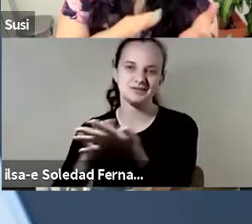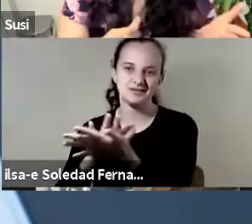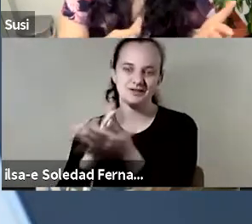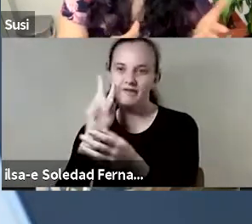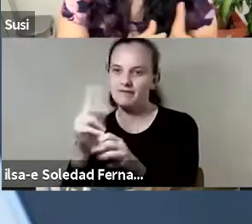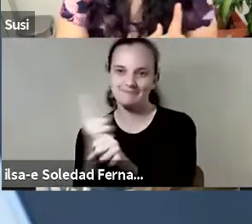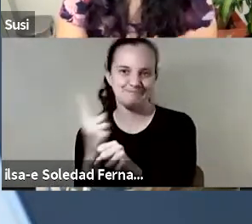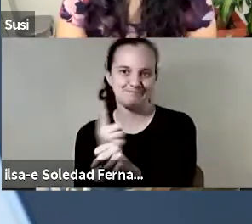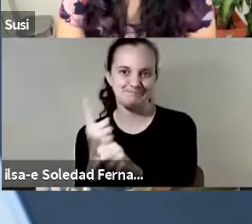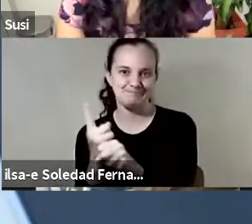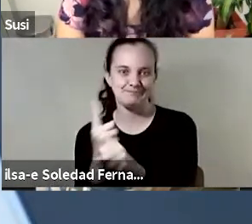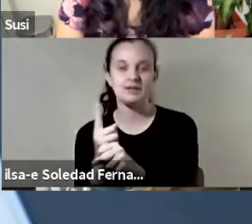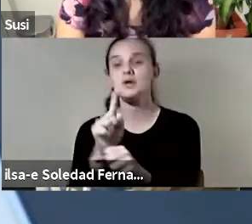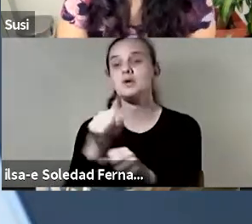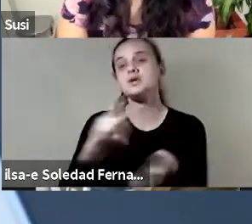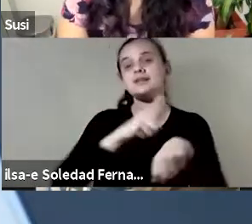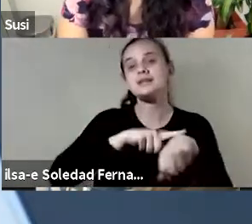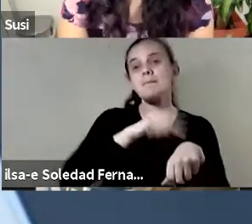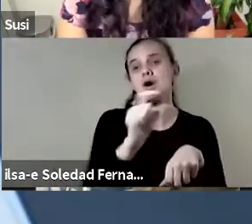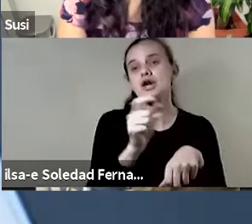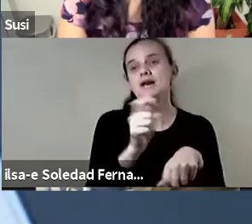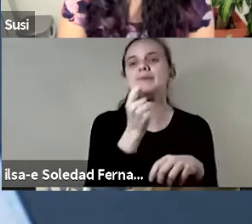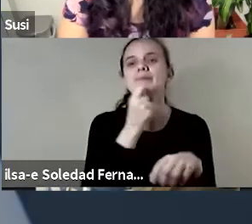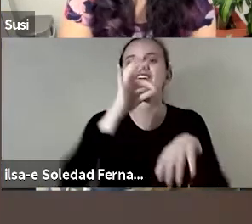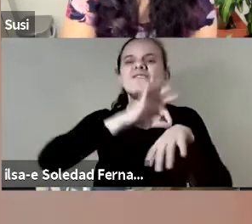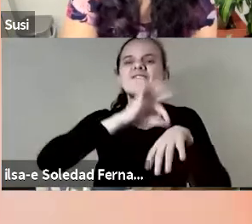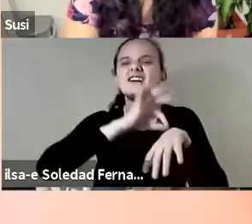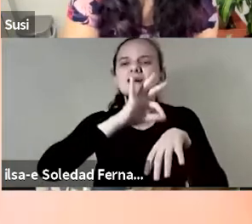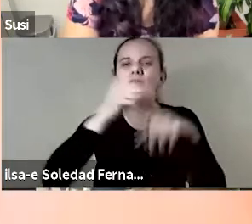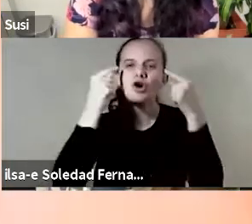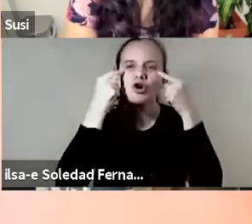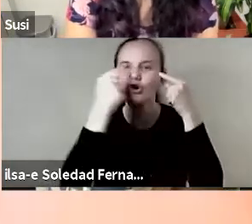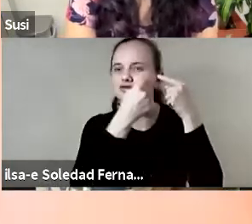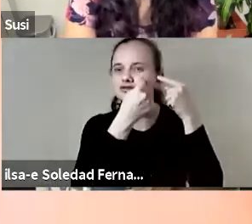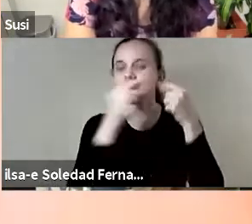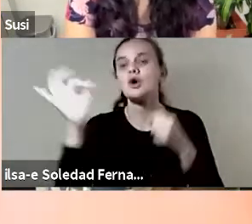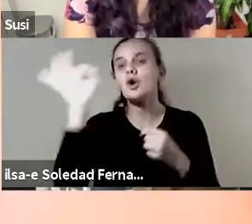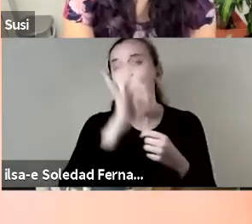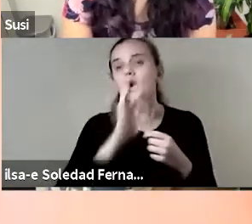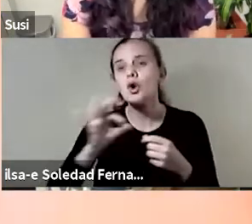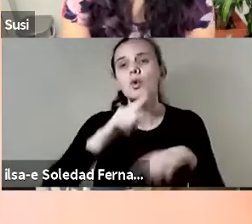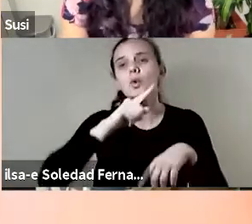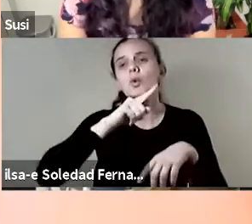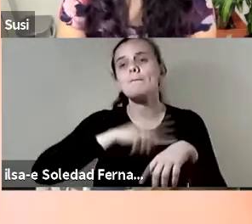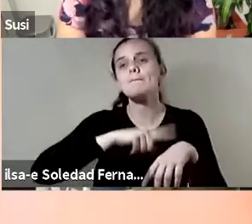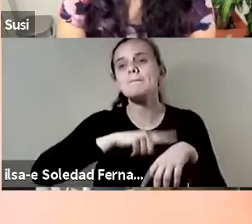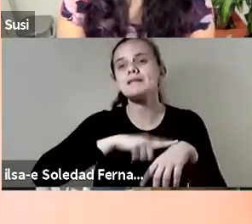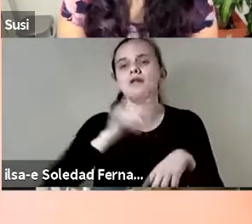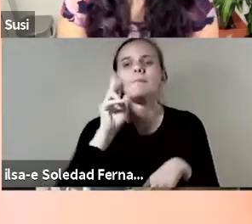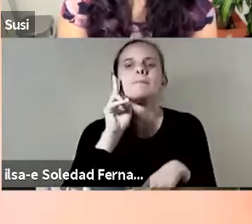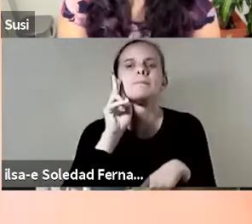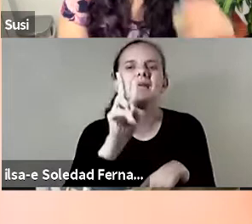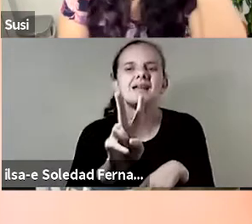está bajo el sol sería también un caso situacional. Y en un caso temporario, puede ser una infección al